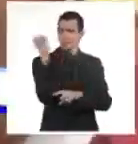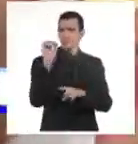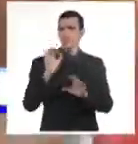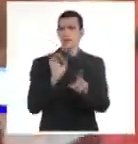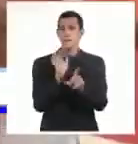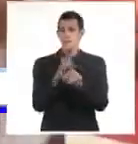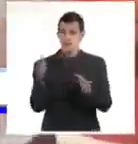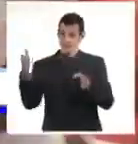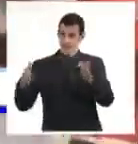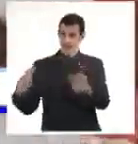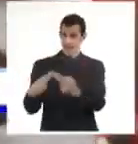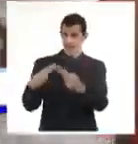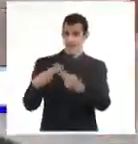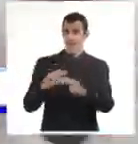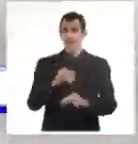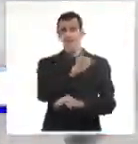superar